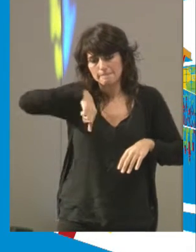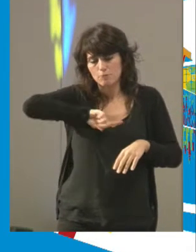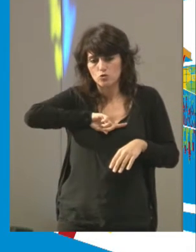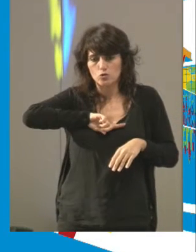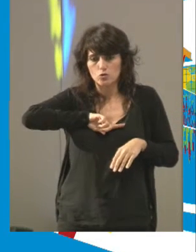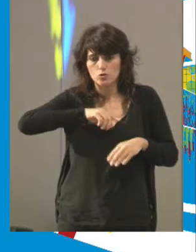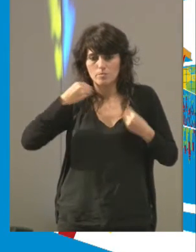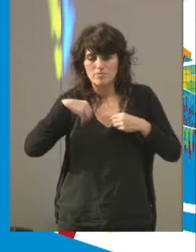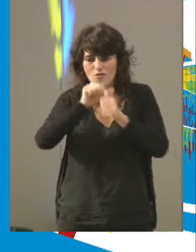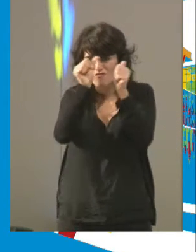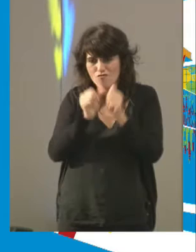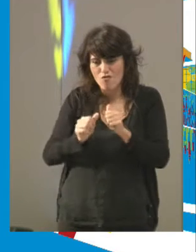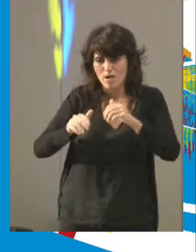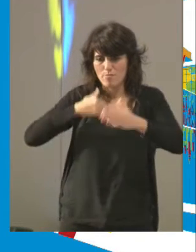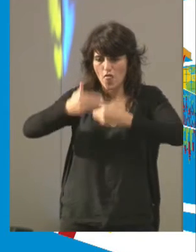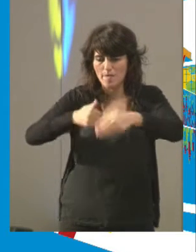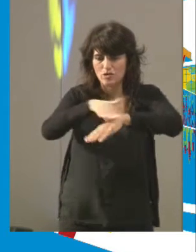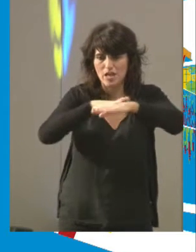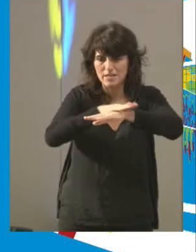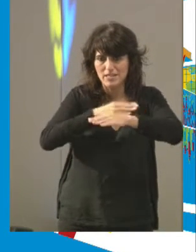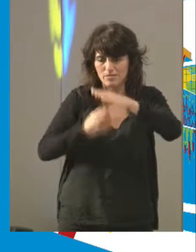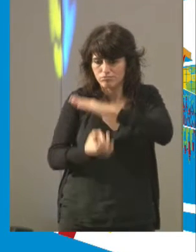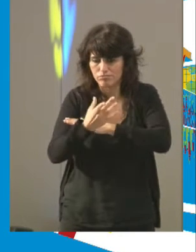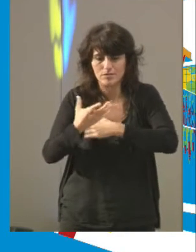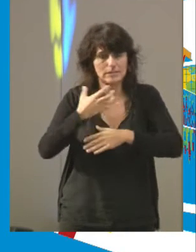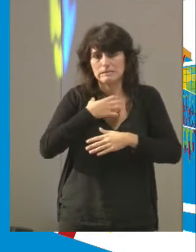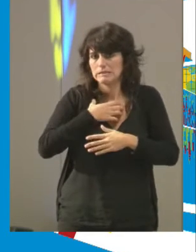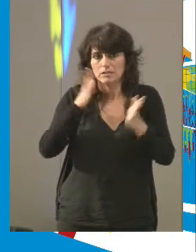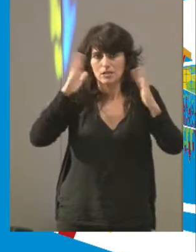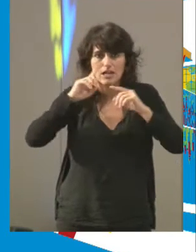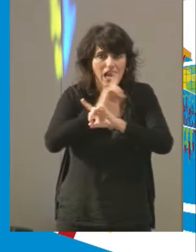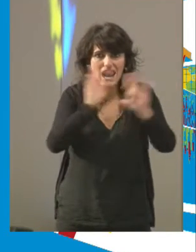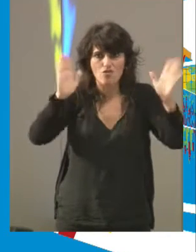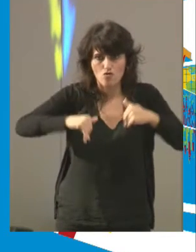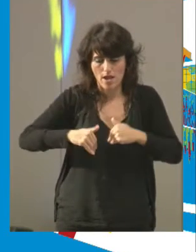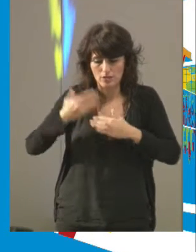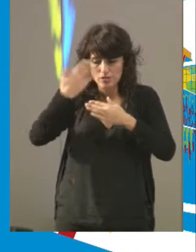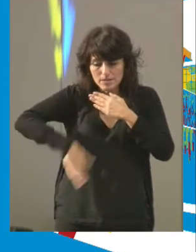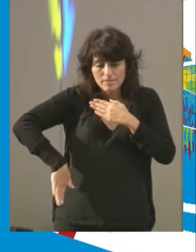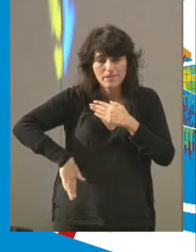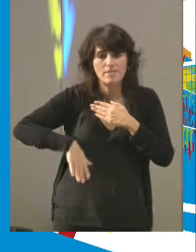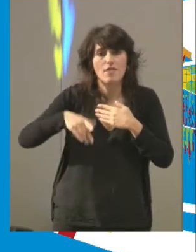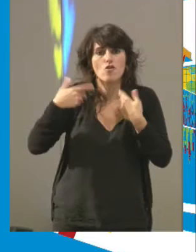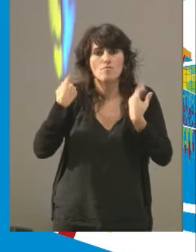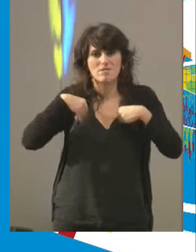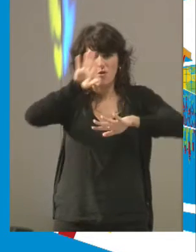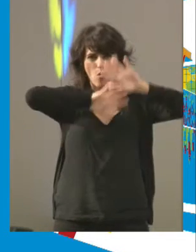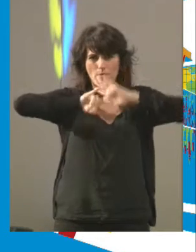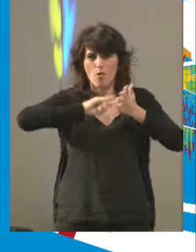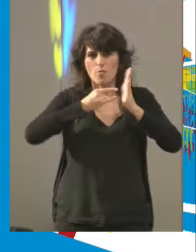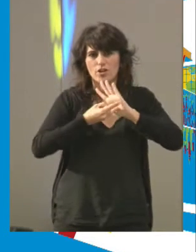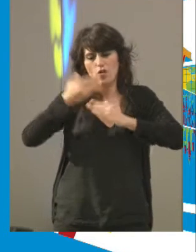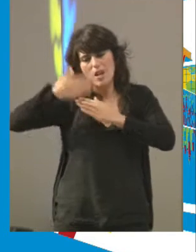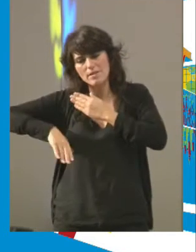establecidos los canales de procedimientos administrativos para poderlas desarrollar. Y una de las principales limitaciones que tuvimos, además de las propias de la complejidad del proyecto,